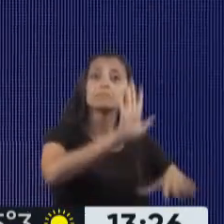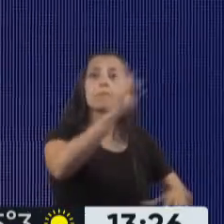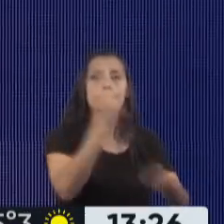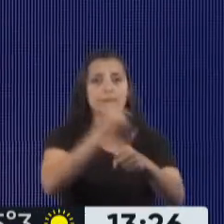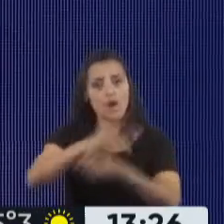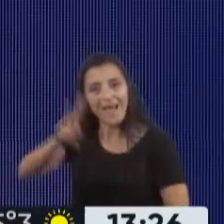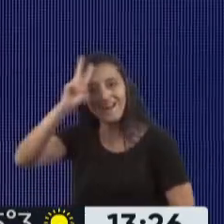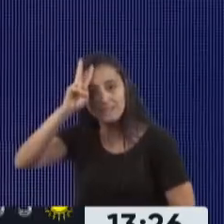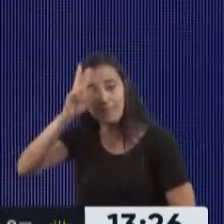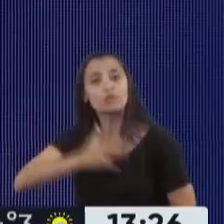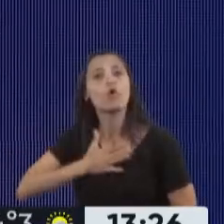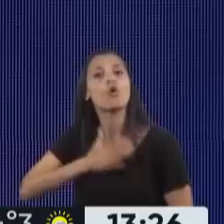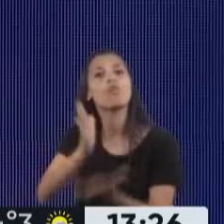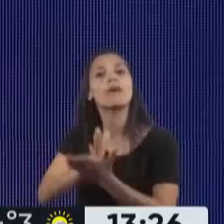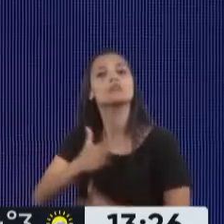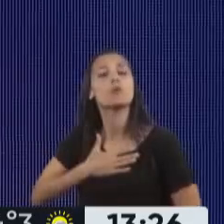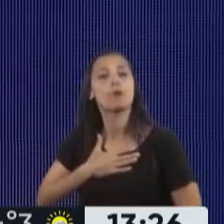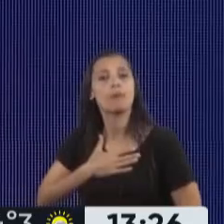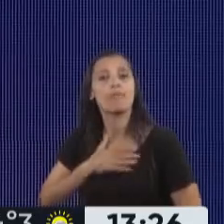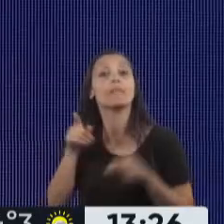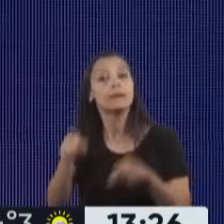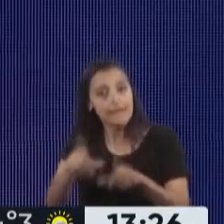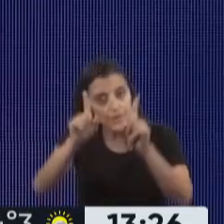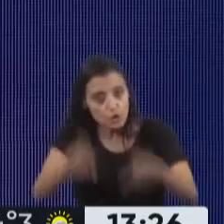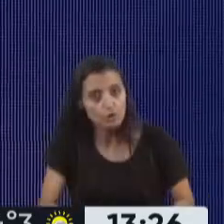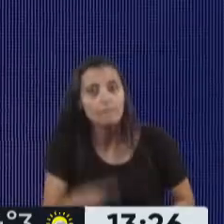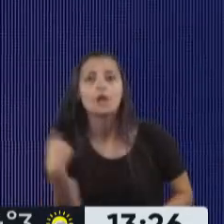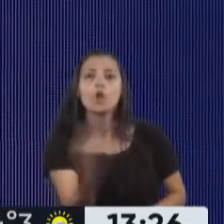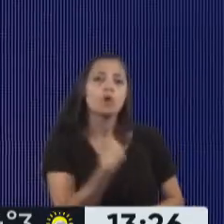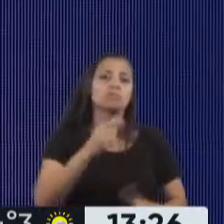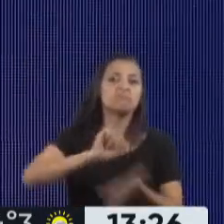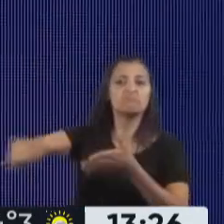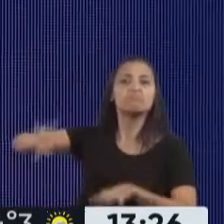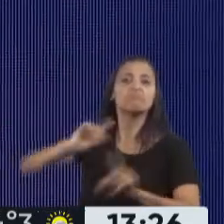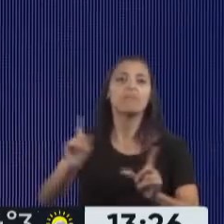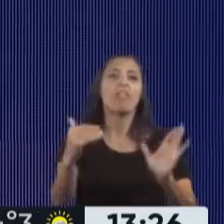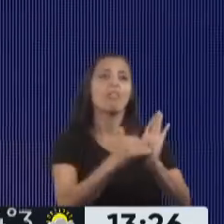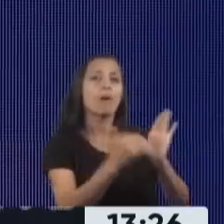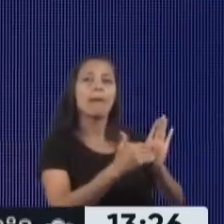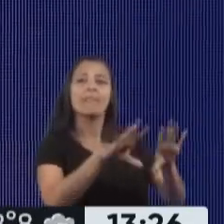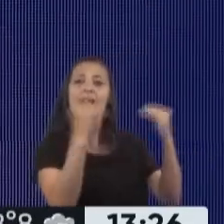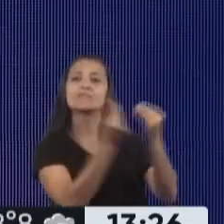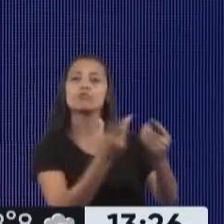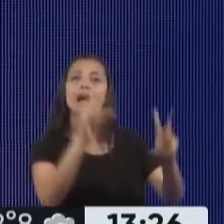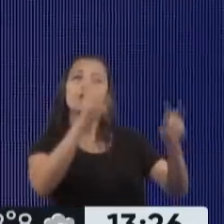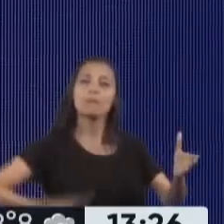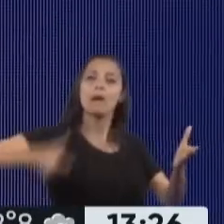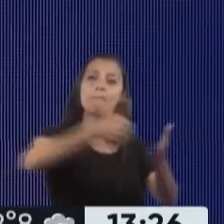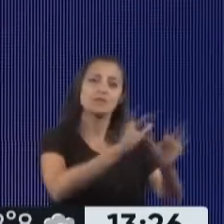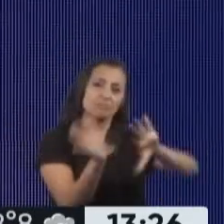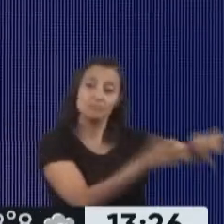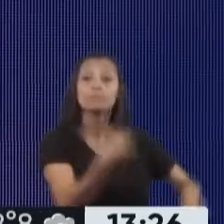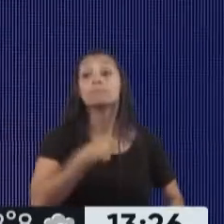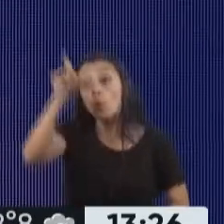derecho de propiedad. Y eso también implica que no vamos a avanzar sobre los resultados de la inversión. Para nosotros, el que